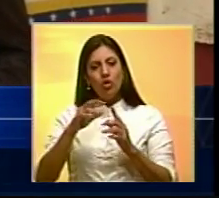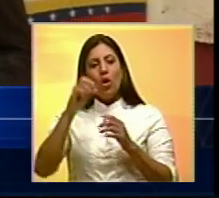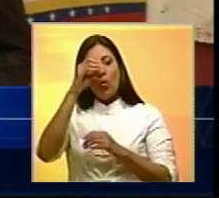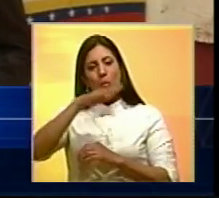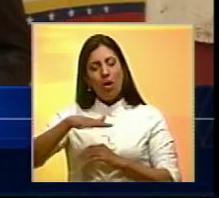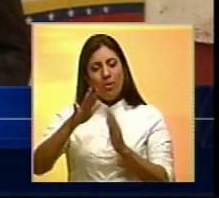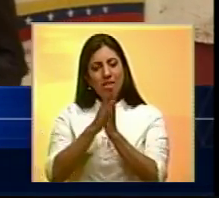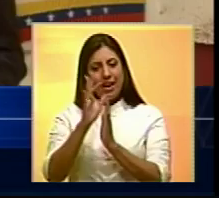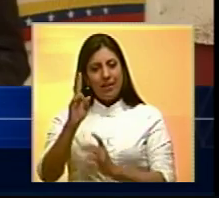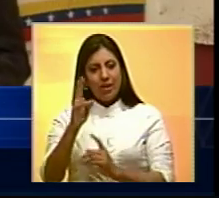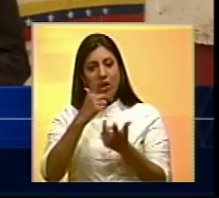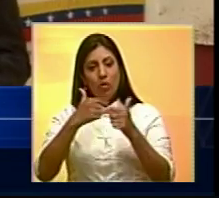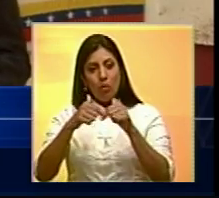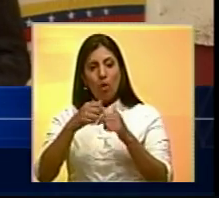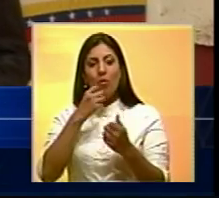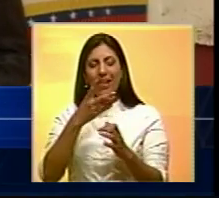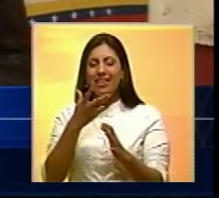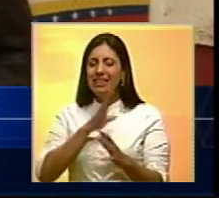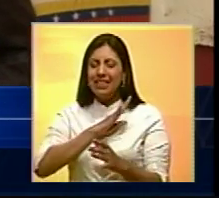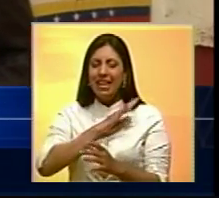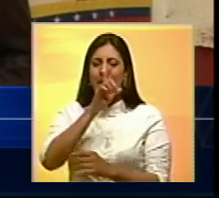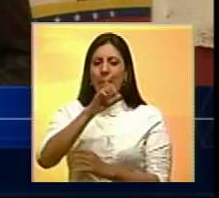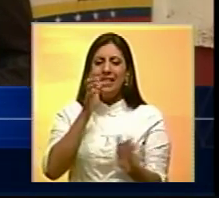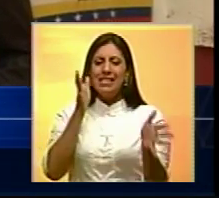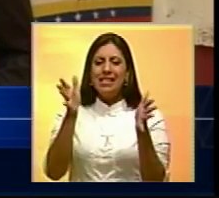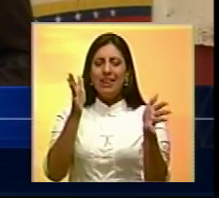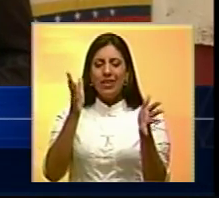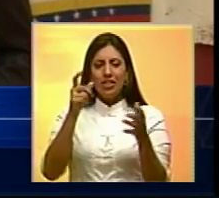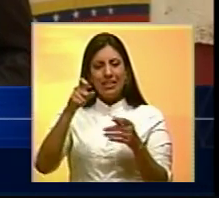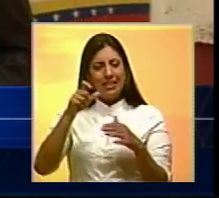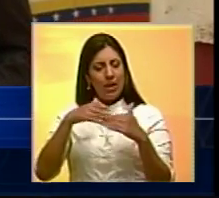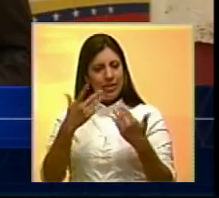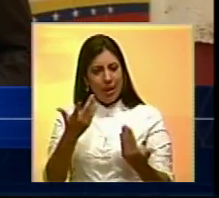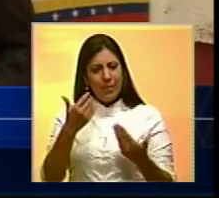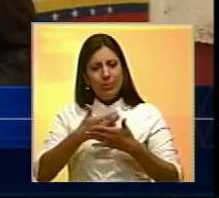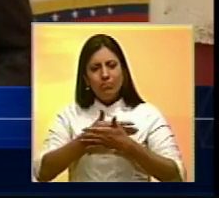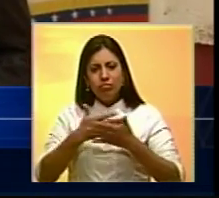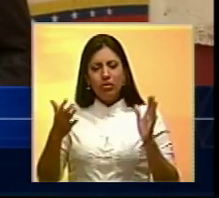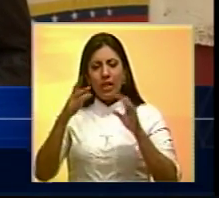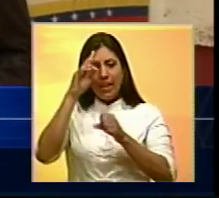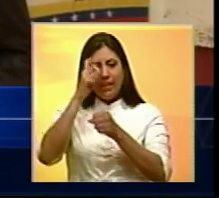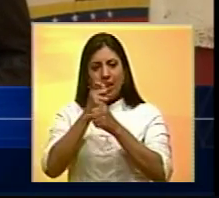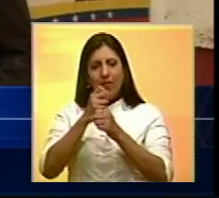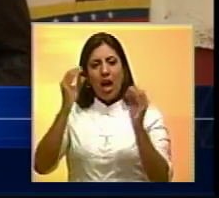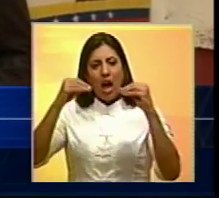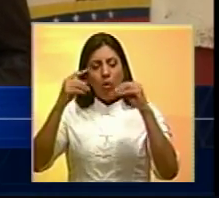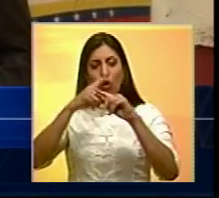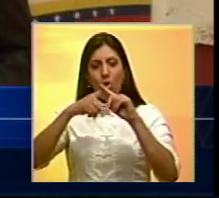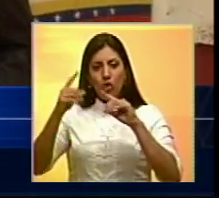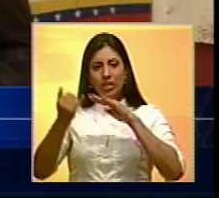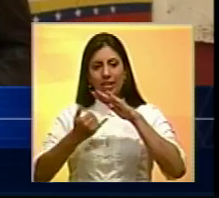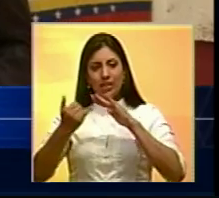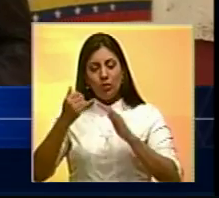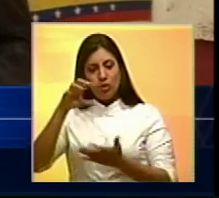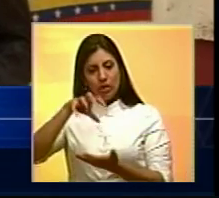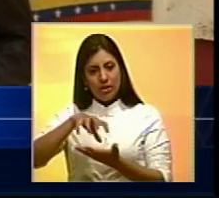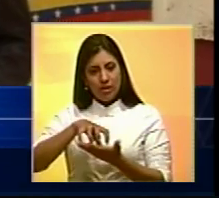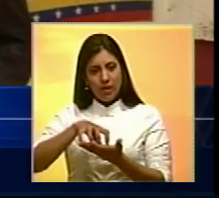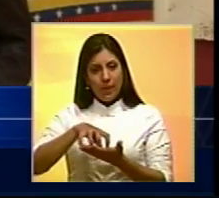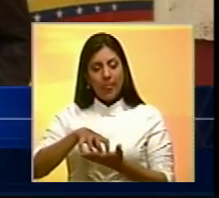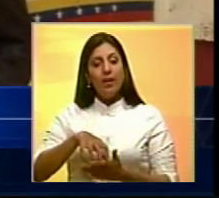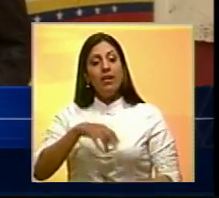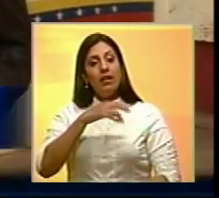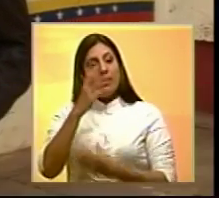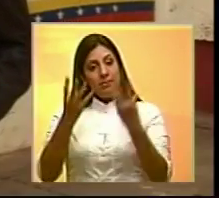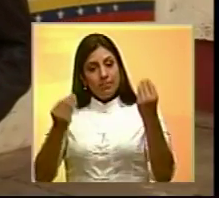San Rafael del Haya, que contará con todos los servicios necesarios y rehabilitados a través de convenios con otras instituciones del Estado. Desde